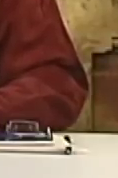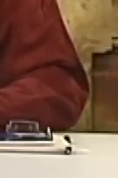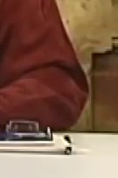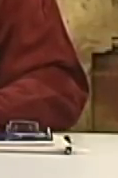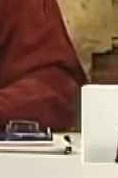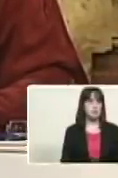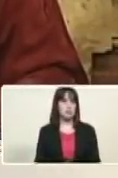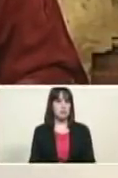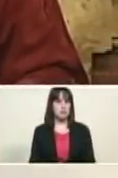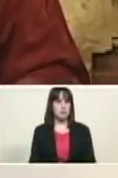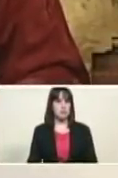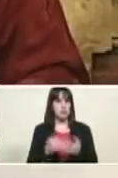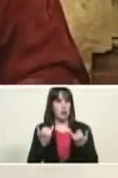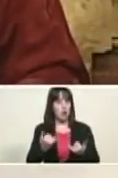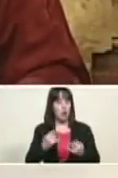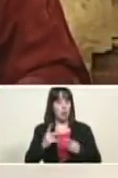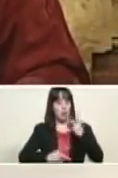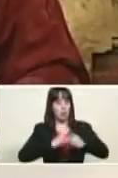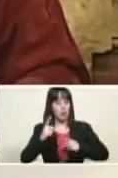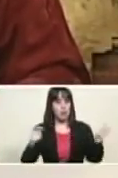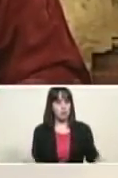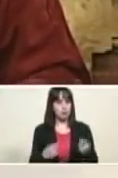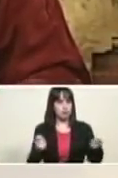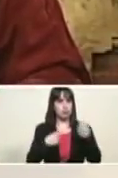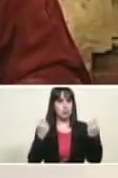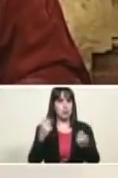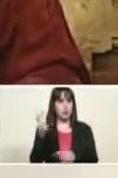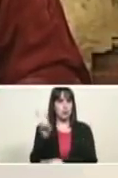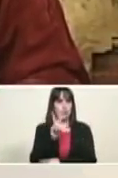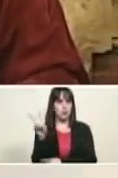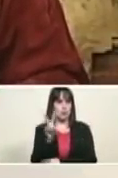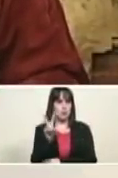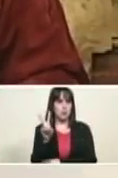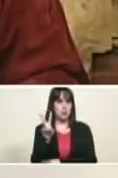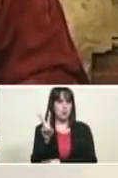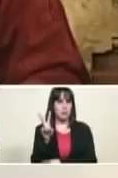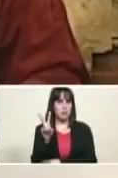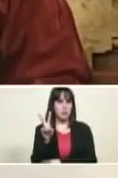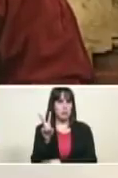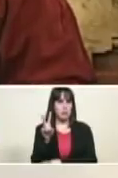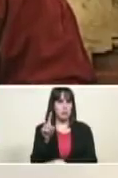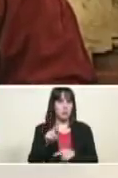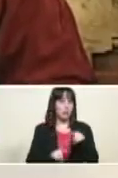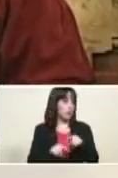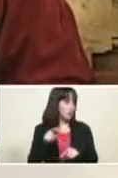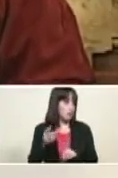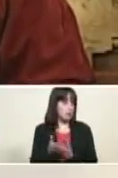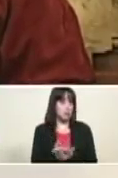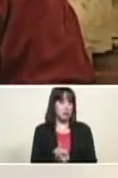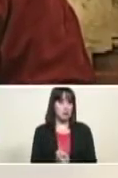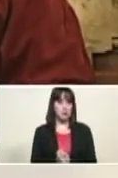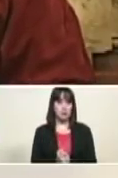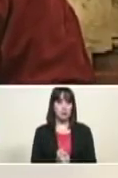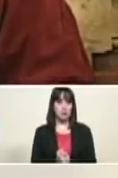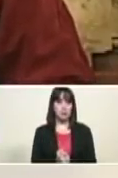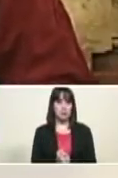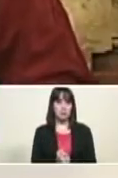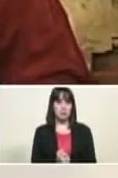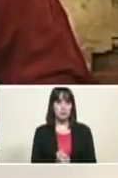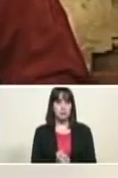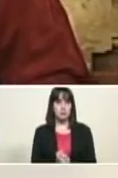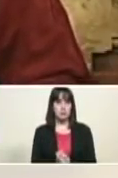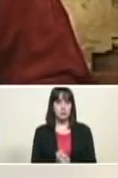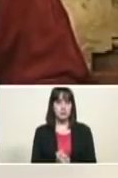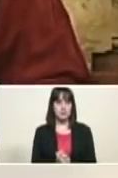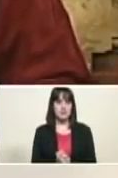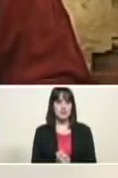esa prosperidad, y la Venezuela de la especulación, de la maldad, del robo. Eso se va a acabar, se tiene que acabar. Hemos retomado